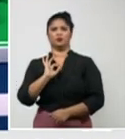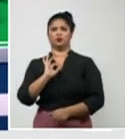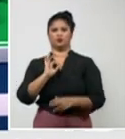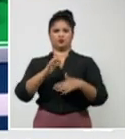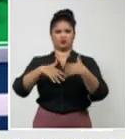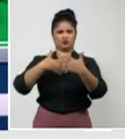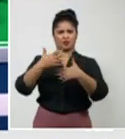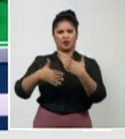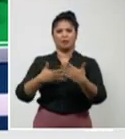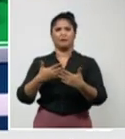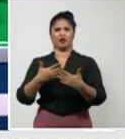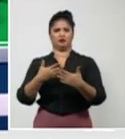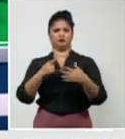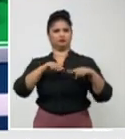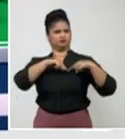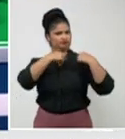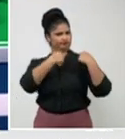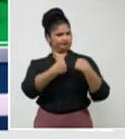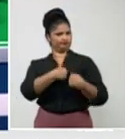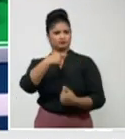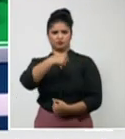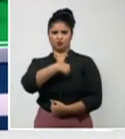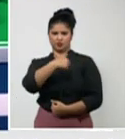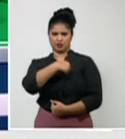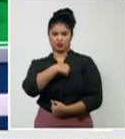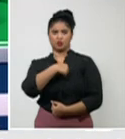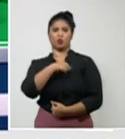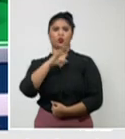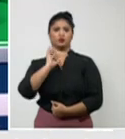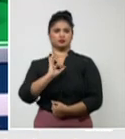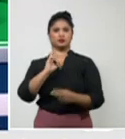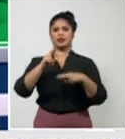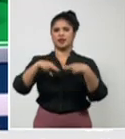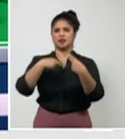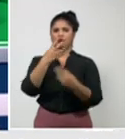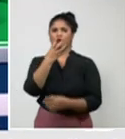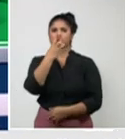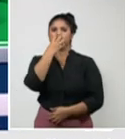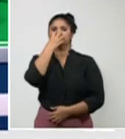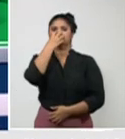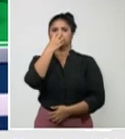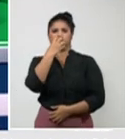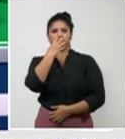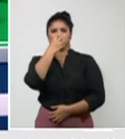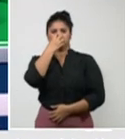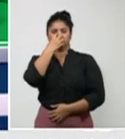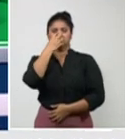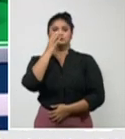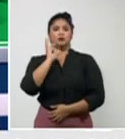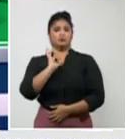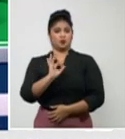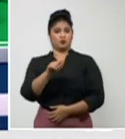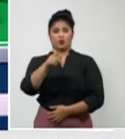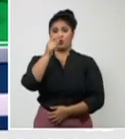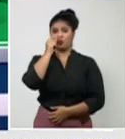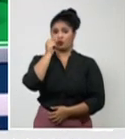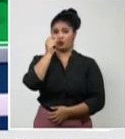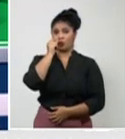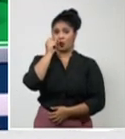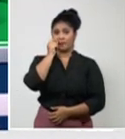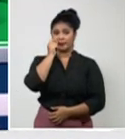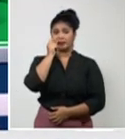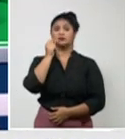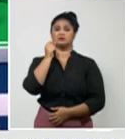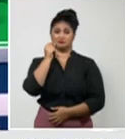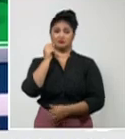cardíaco, fue necesario intubarlo y lamentablemente las complicaciones